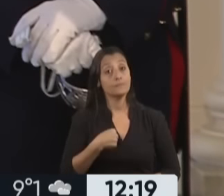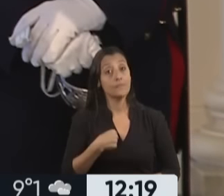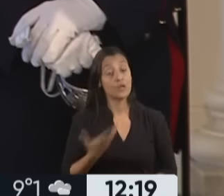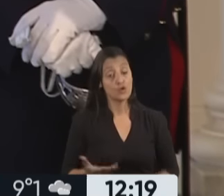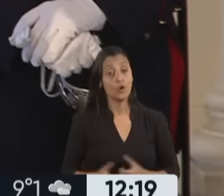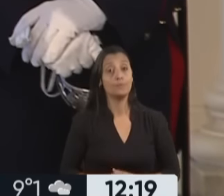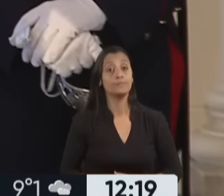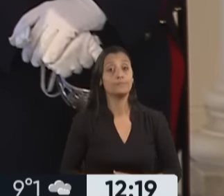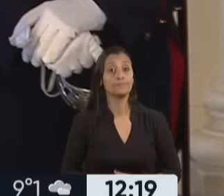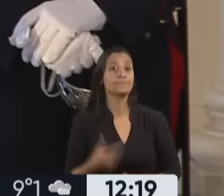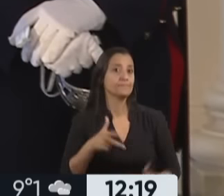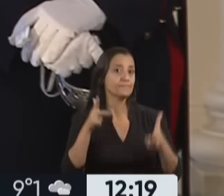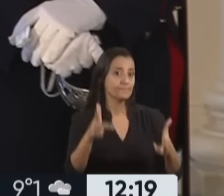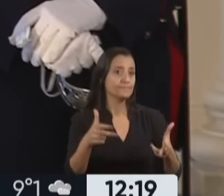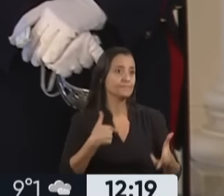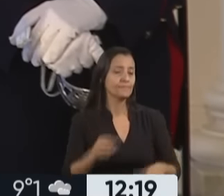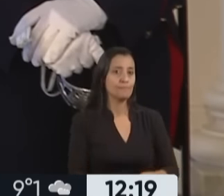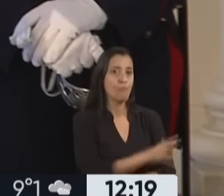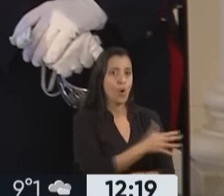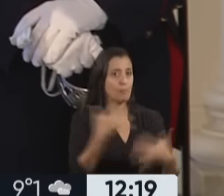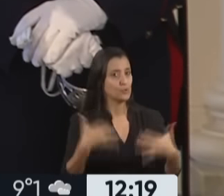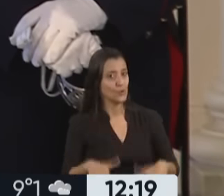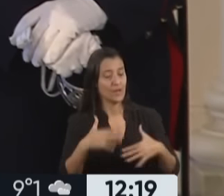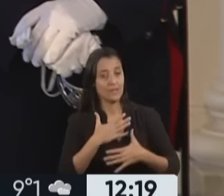Yo les decía que estoy emocionado